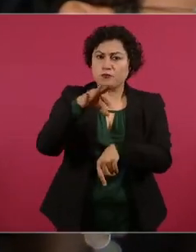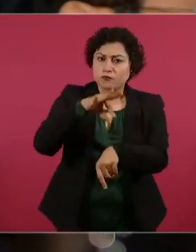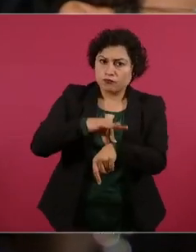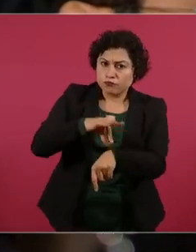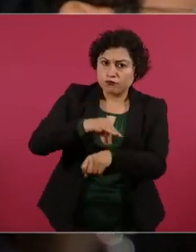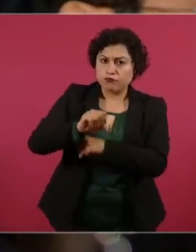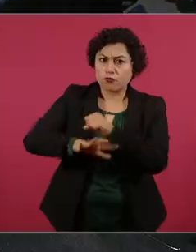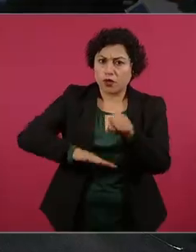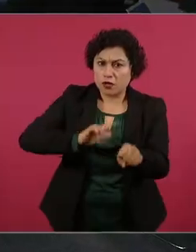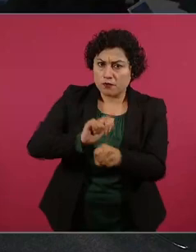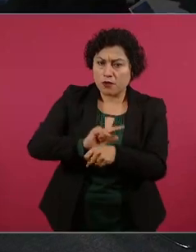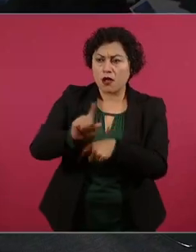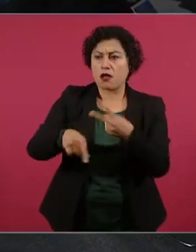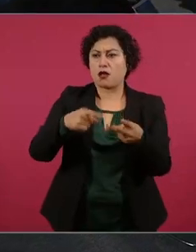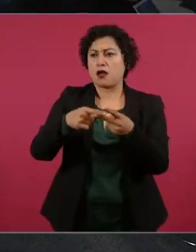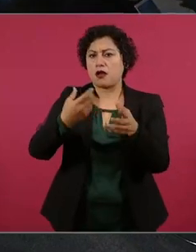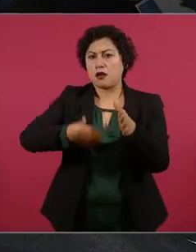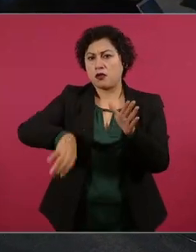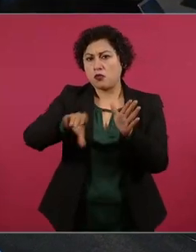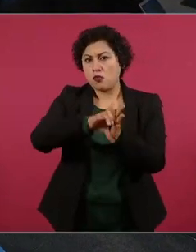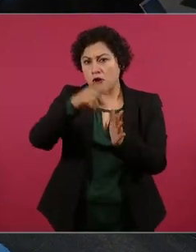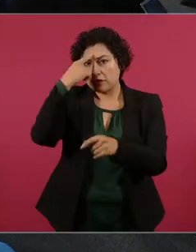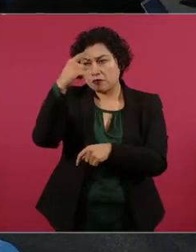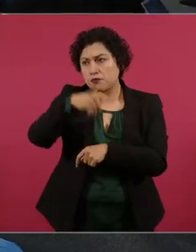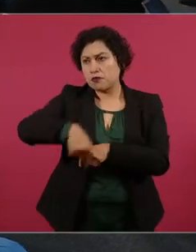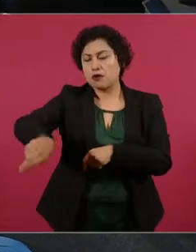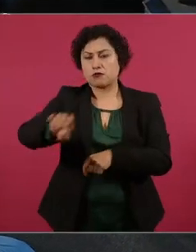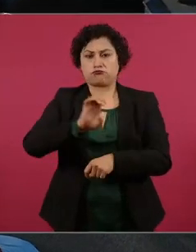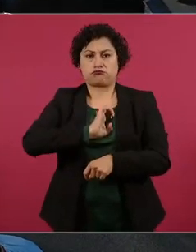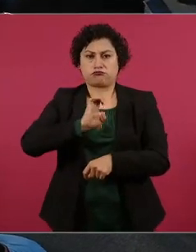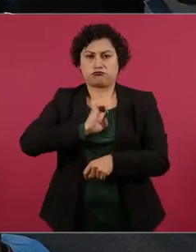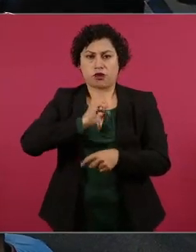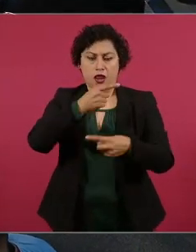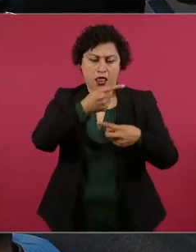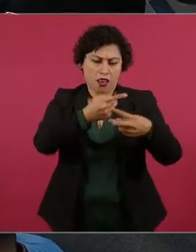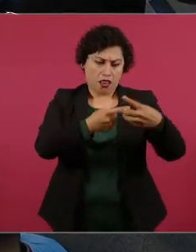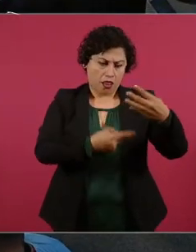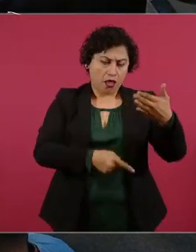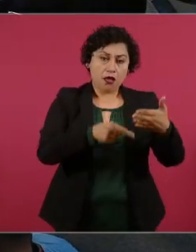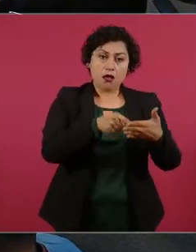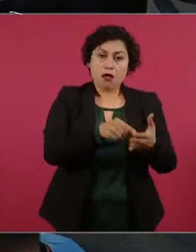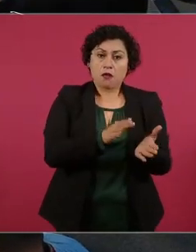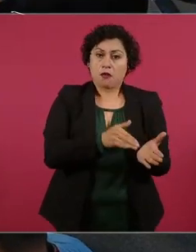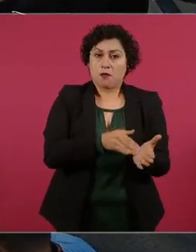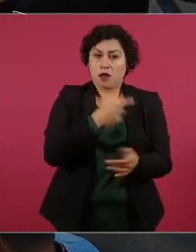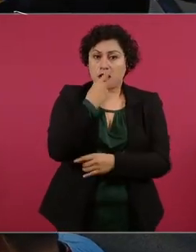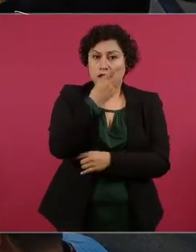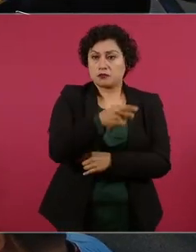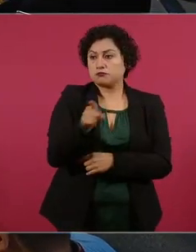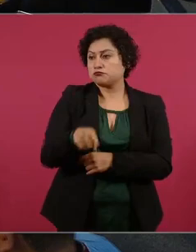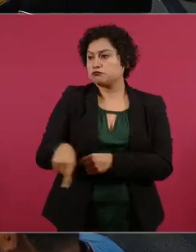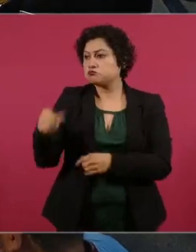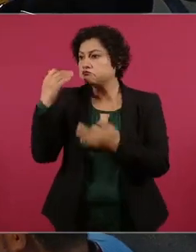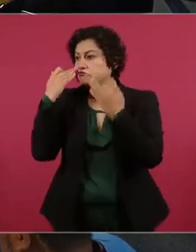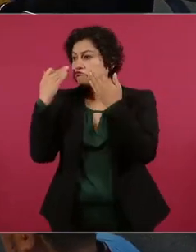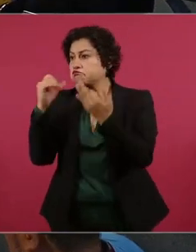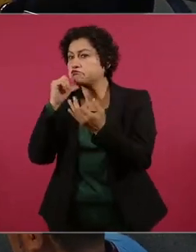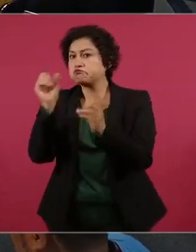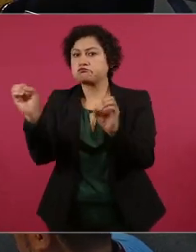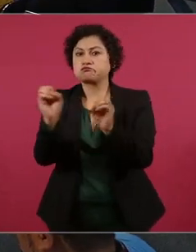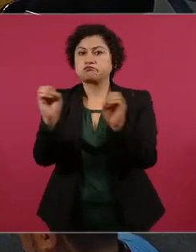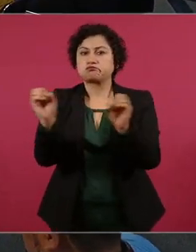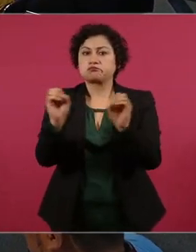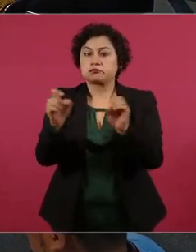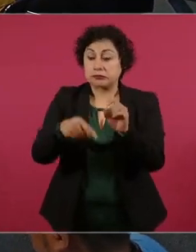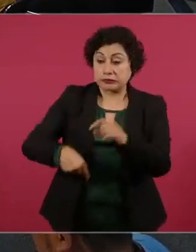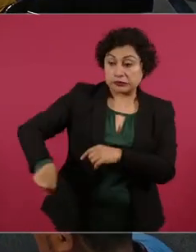para entrenadores, toda una infraestructura necesaria de la cual no se hizo mucho. De hecho, lo que se menciona es que esta pista tiene, en lugar de